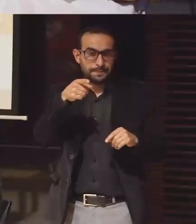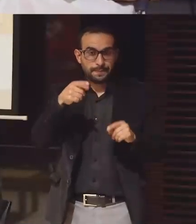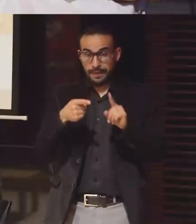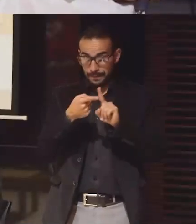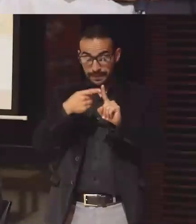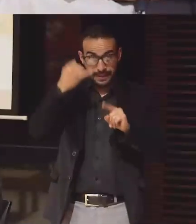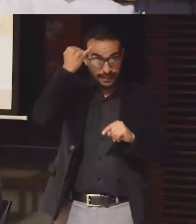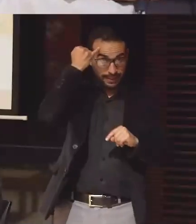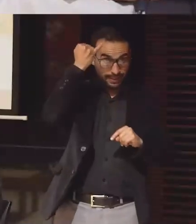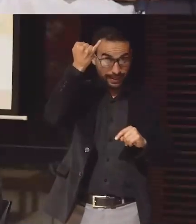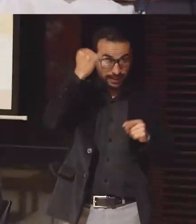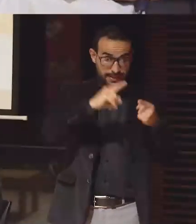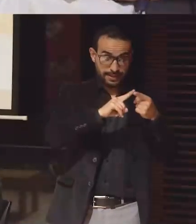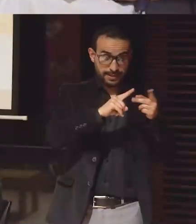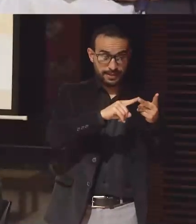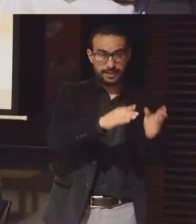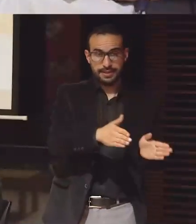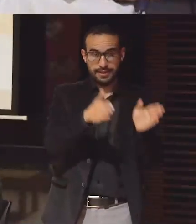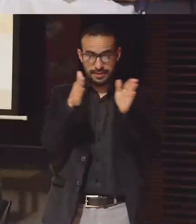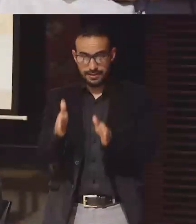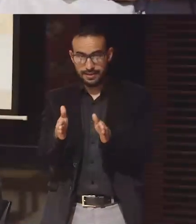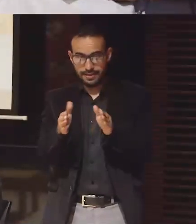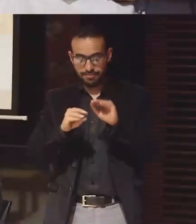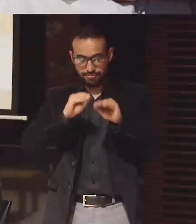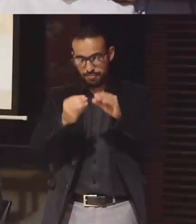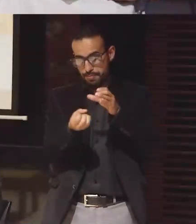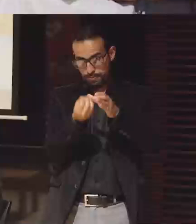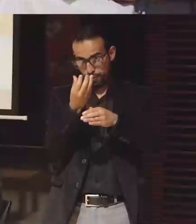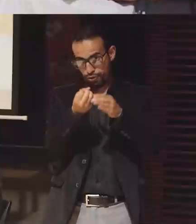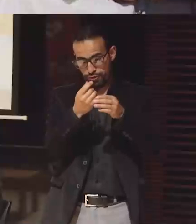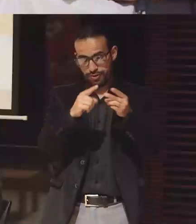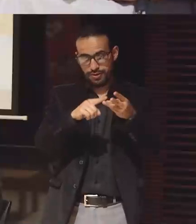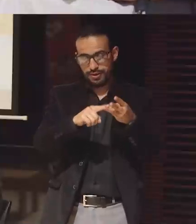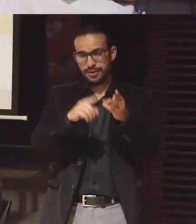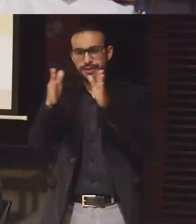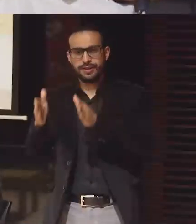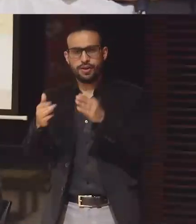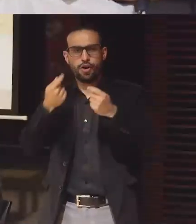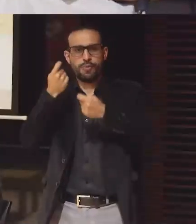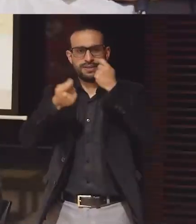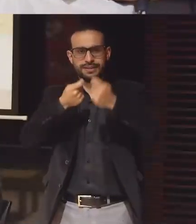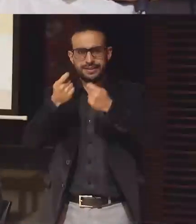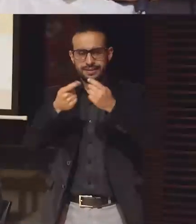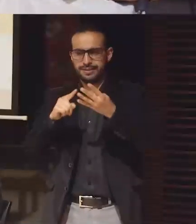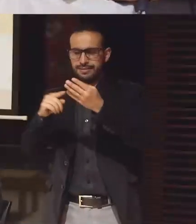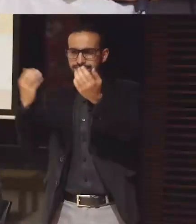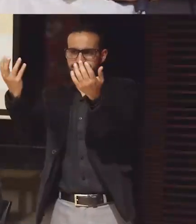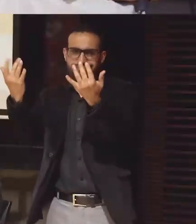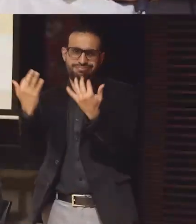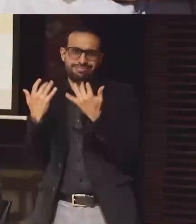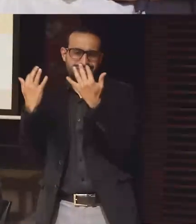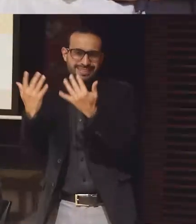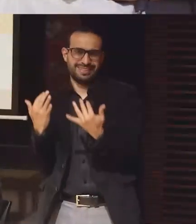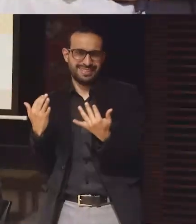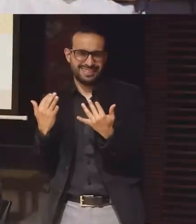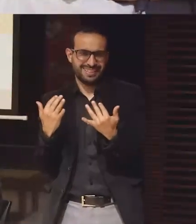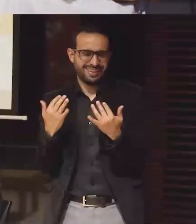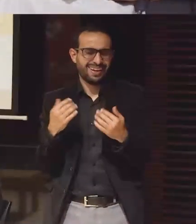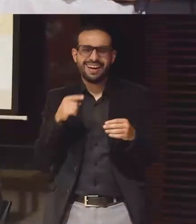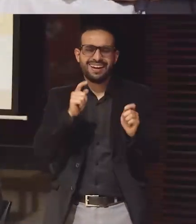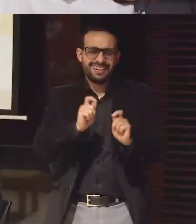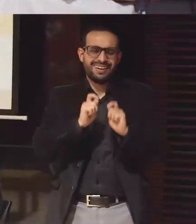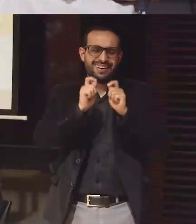luego tenemos la realización del producto, la circulación y la comercialización. Por eso a todo esto le llamamos un